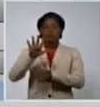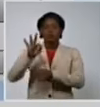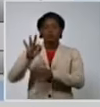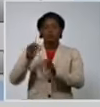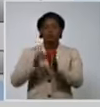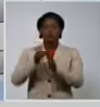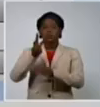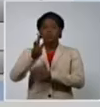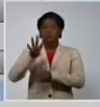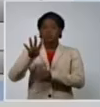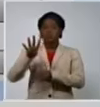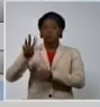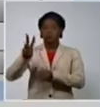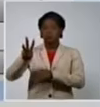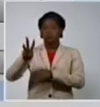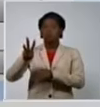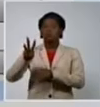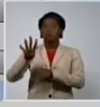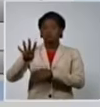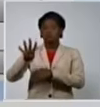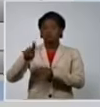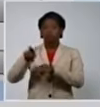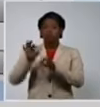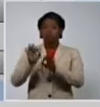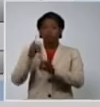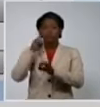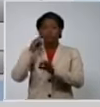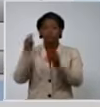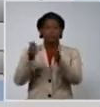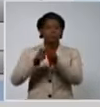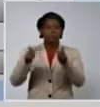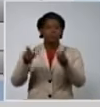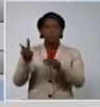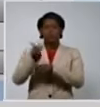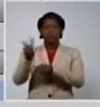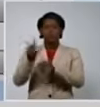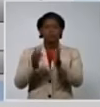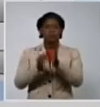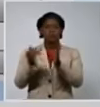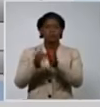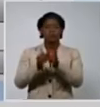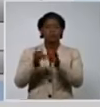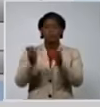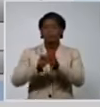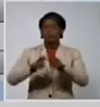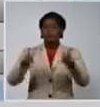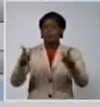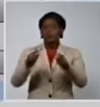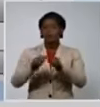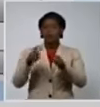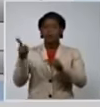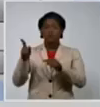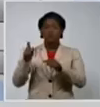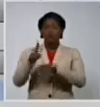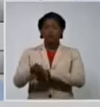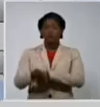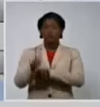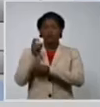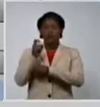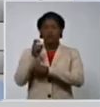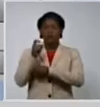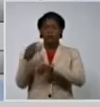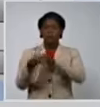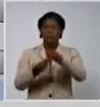21.958.334. Me imagino que ya debe ser alrededor de 22 millones con la rapidez con que se van diagnosticando